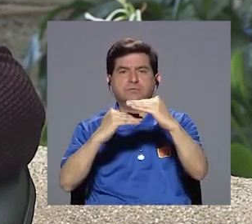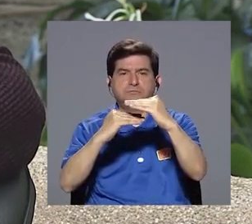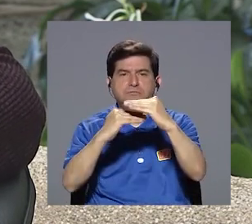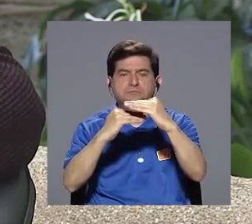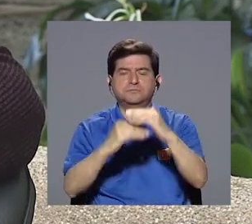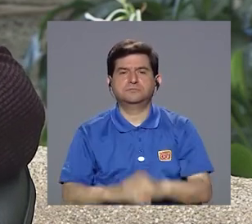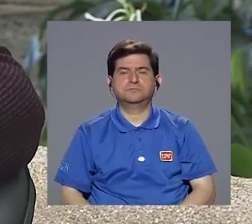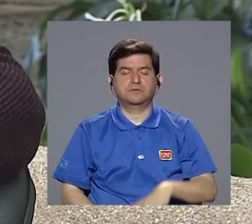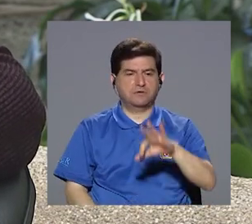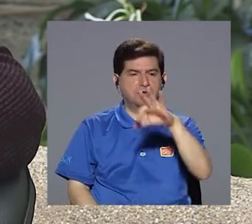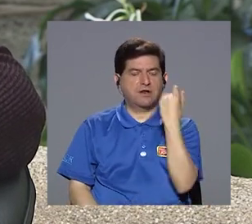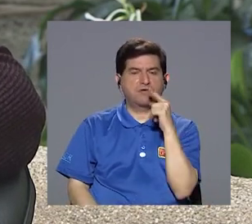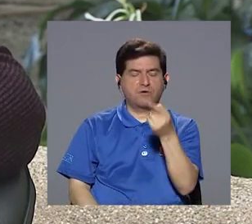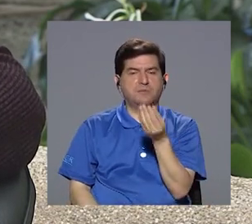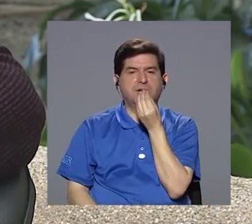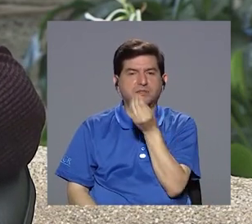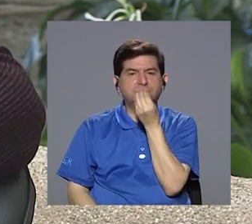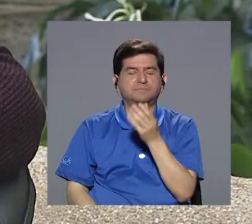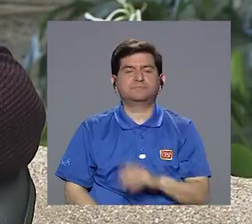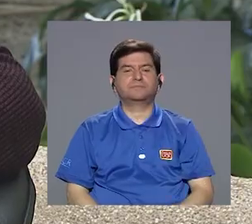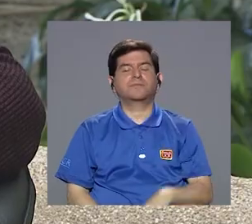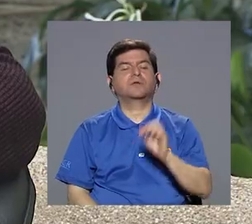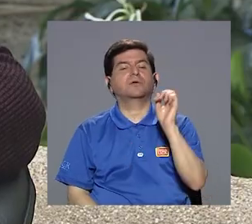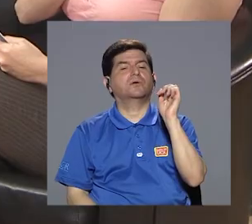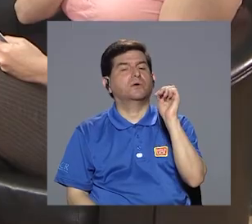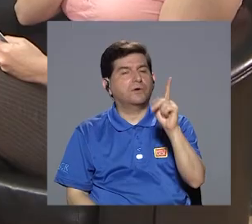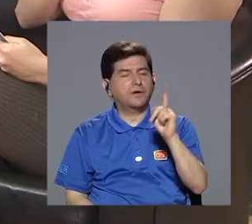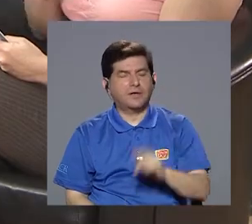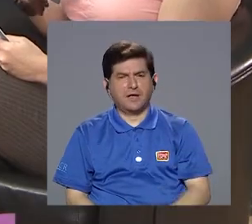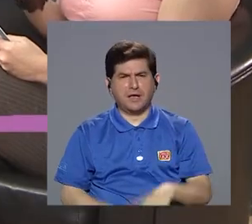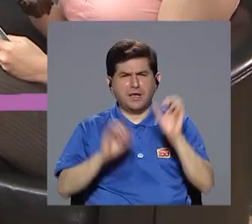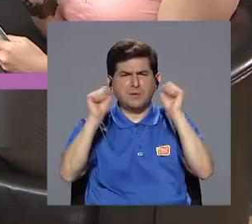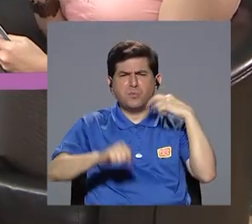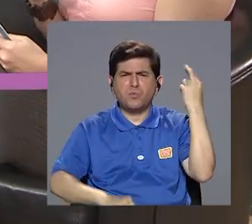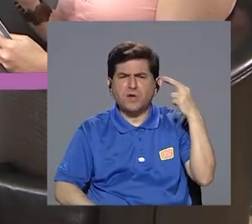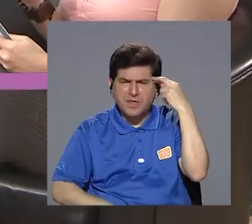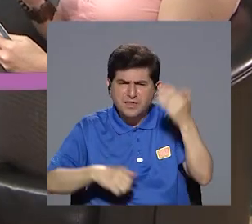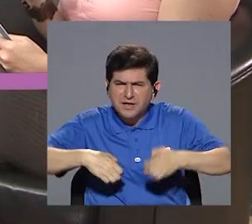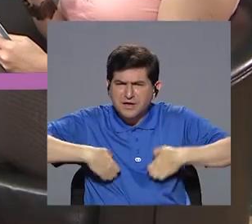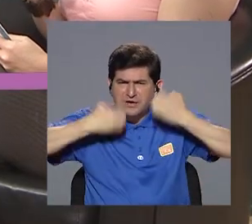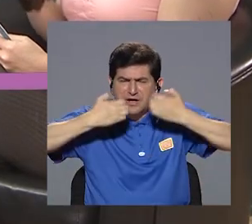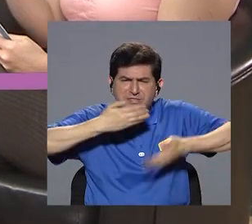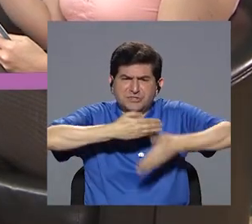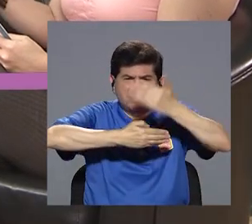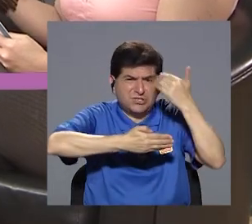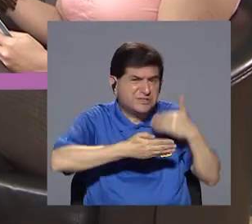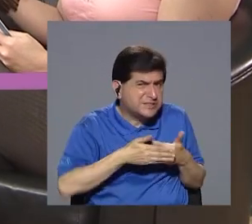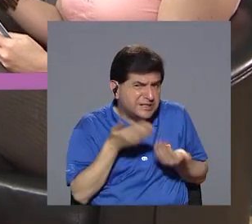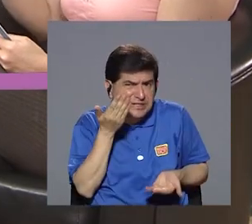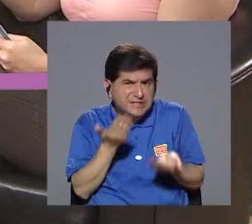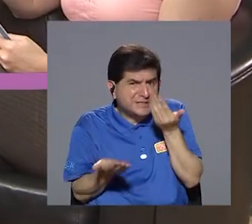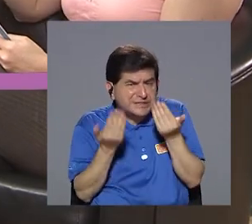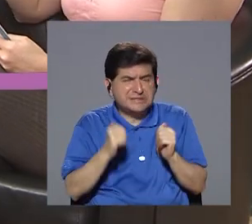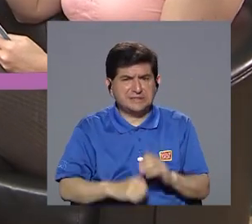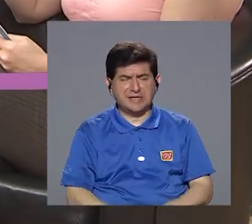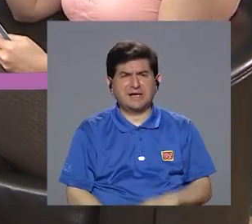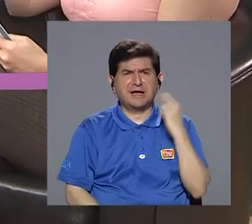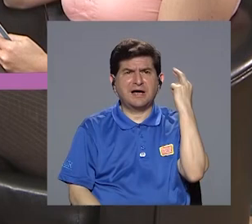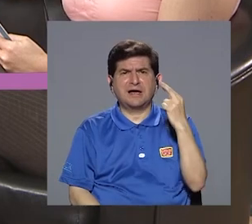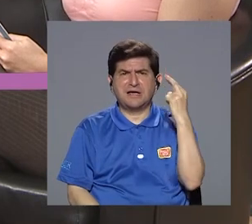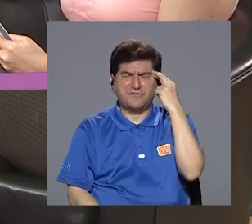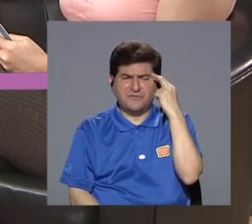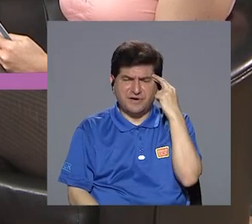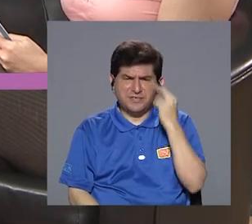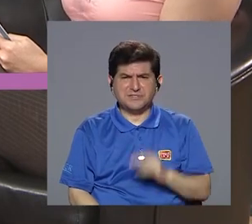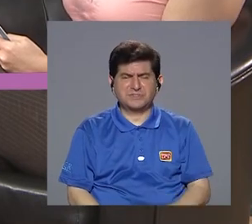limita en gran medida la forma en que ellos se alimentan. ¿Puede haber una razón detrás de esto, digamos, una